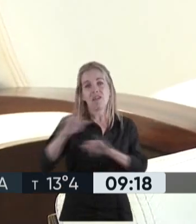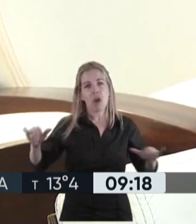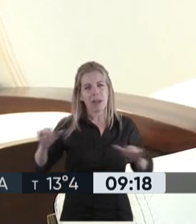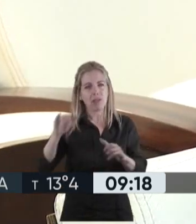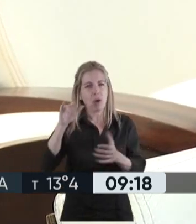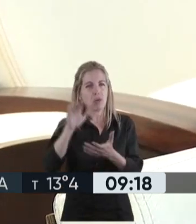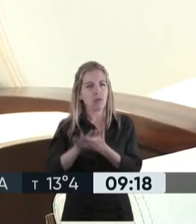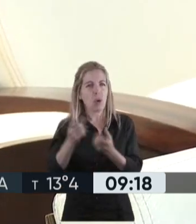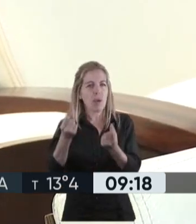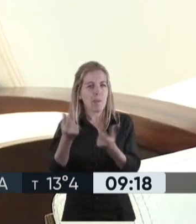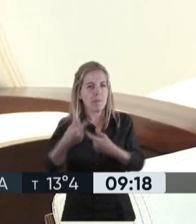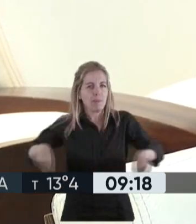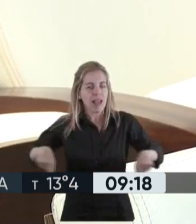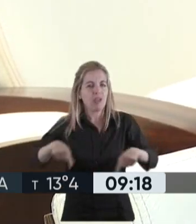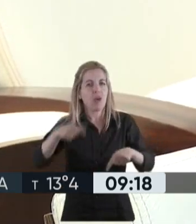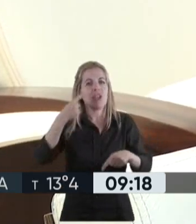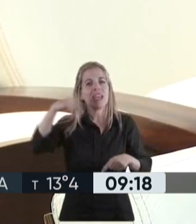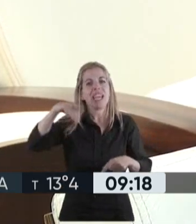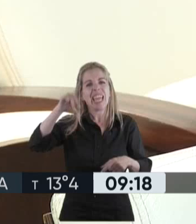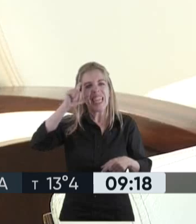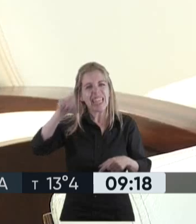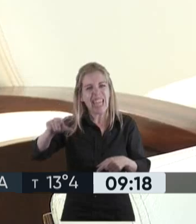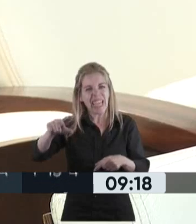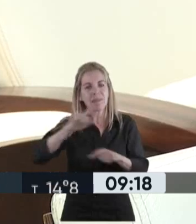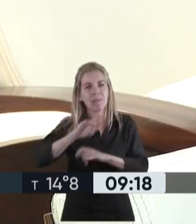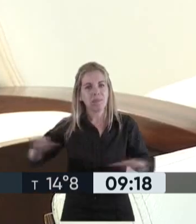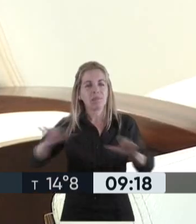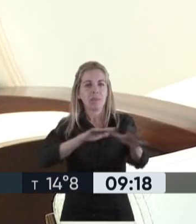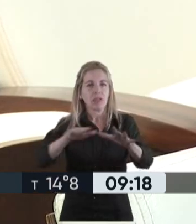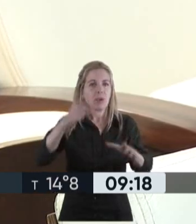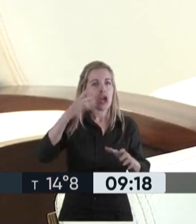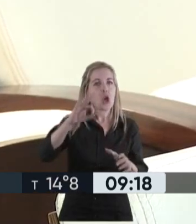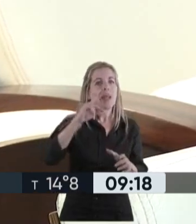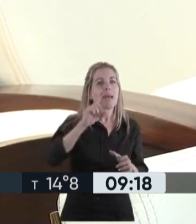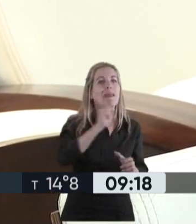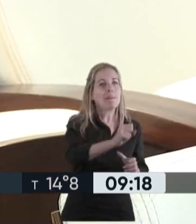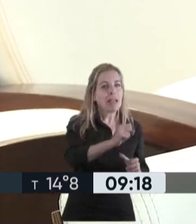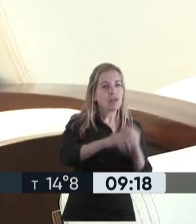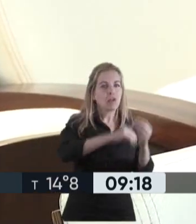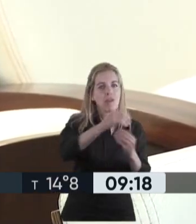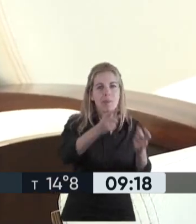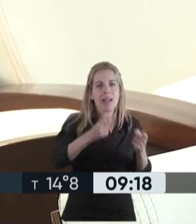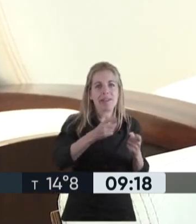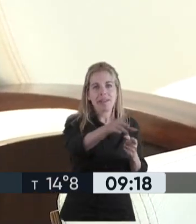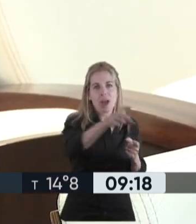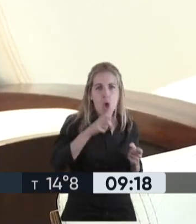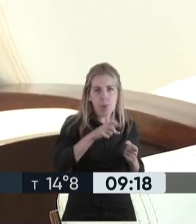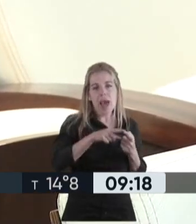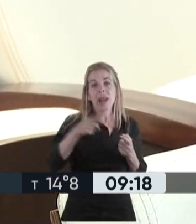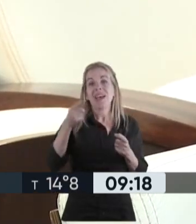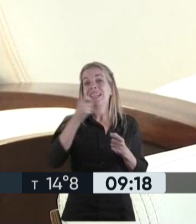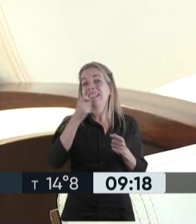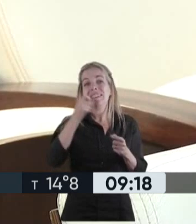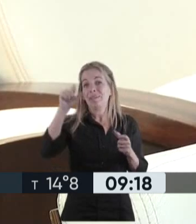la canasta básica para la familia de tipo, casi 90.000 pesos, 40.000 pesos para aquel que podría estar llegando a la indigencia si no los